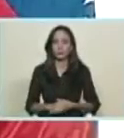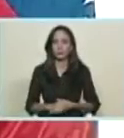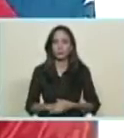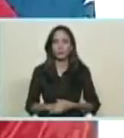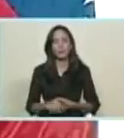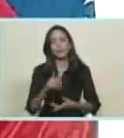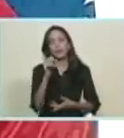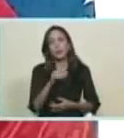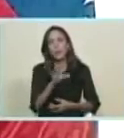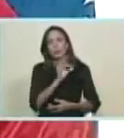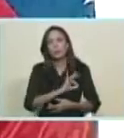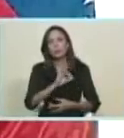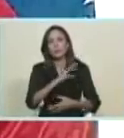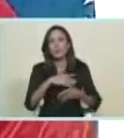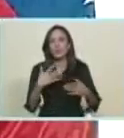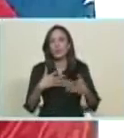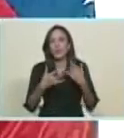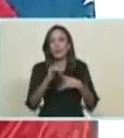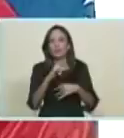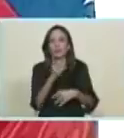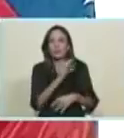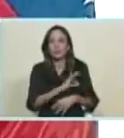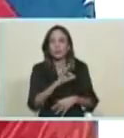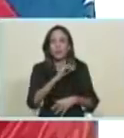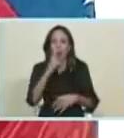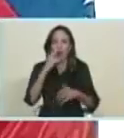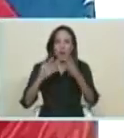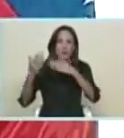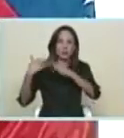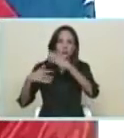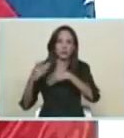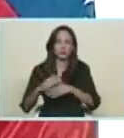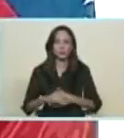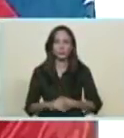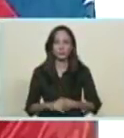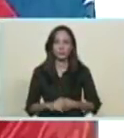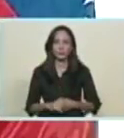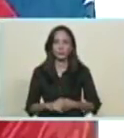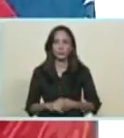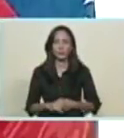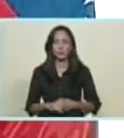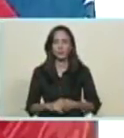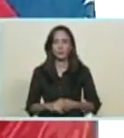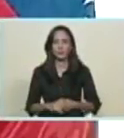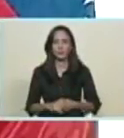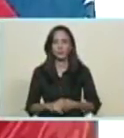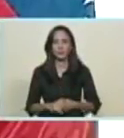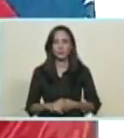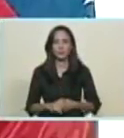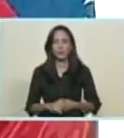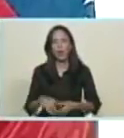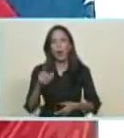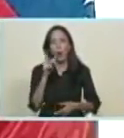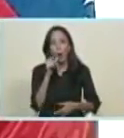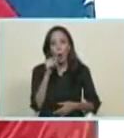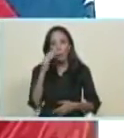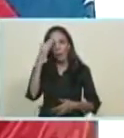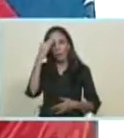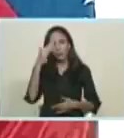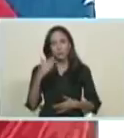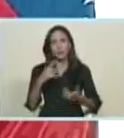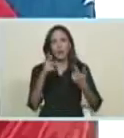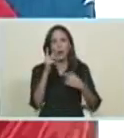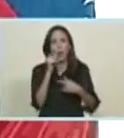Y en lo social que se impuso, ¿ah? Camarada Mayor General Suárez